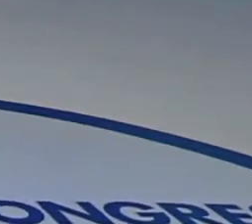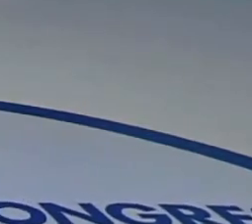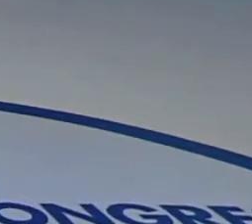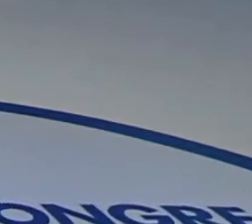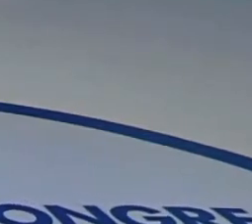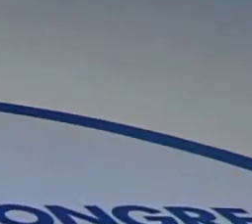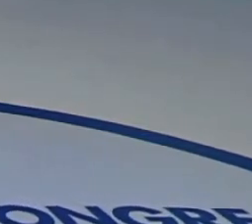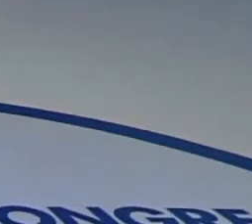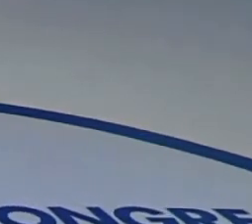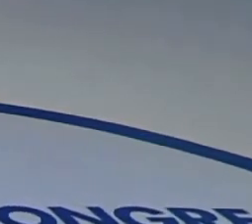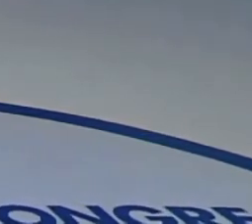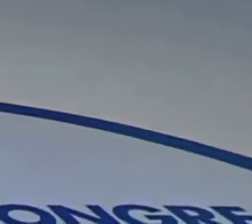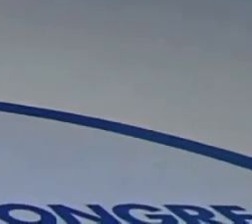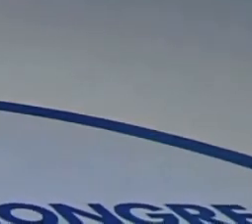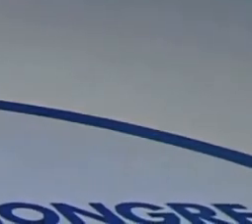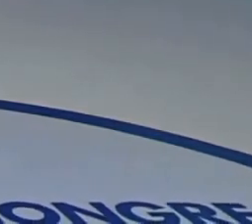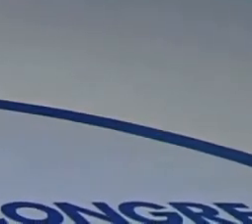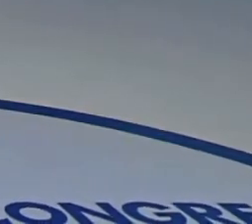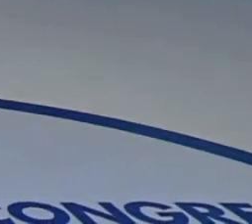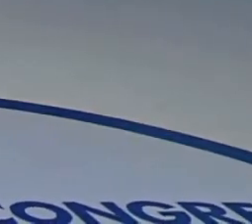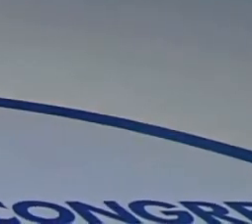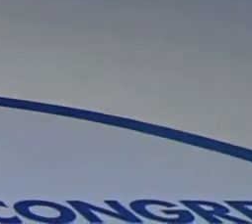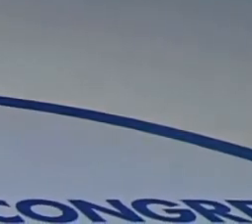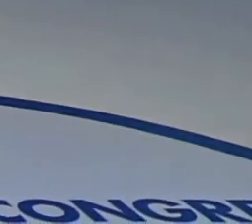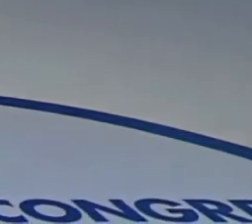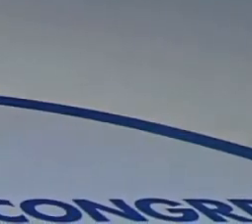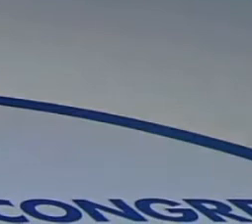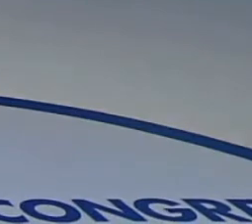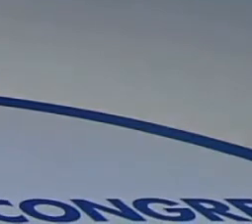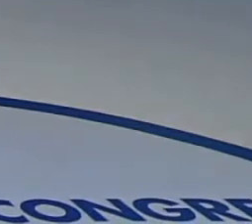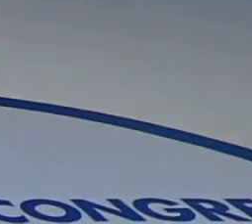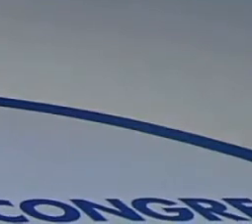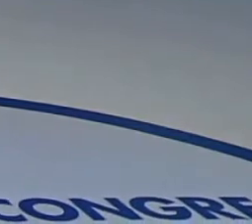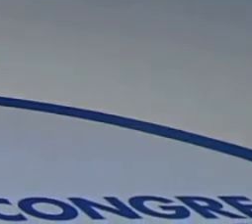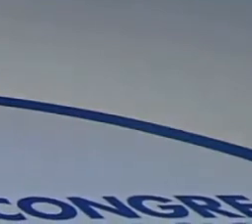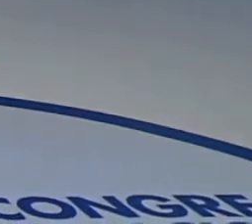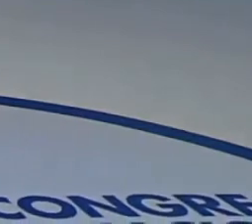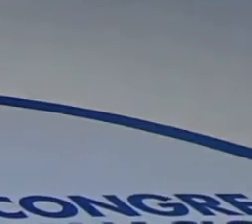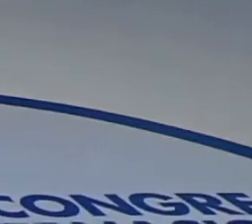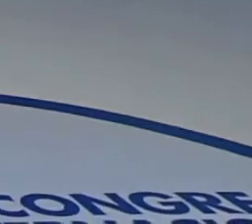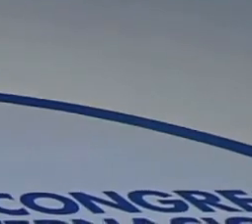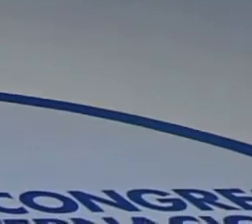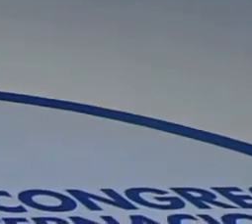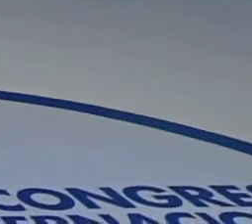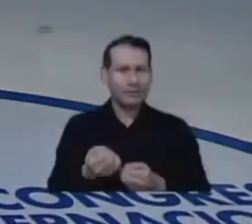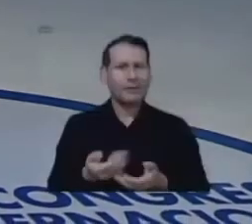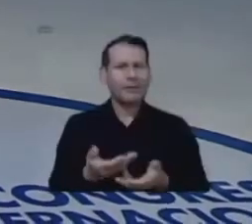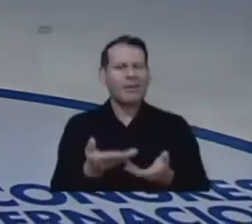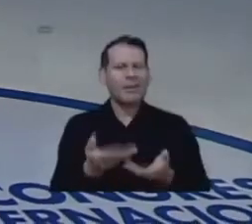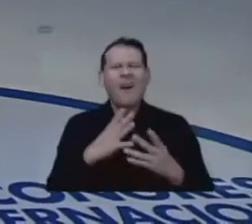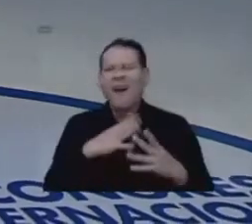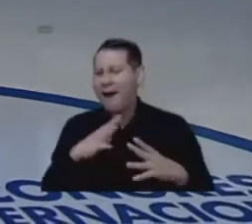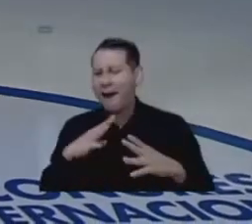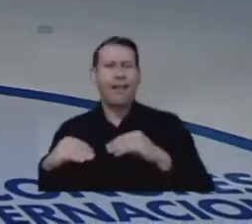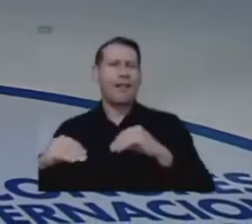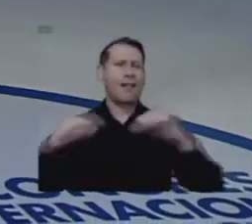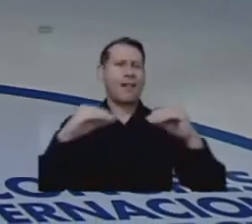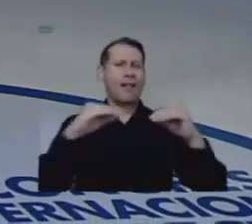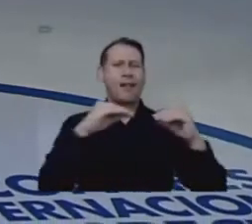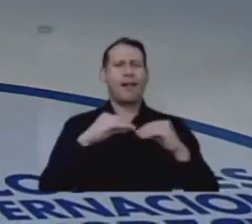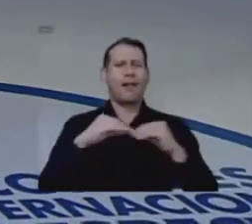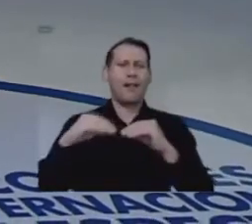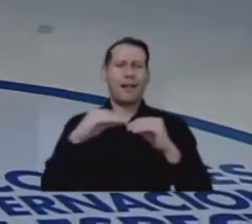agenda del Congreso para que conversemos de no solamente del rol del espectro, sino